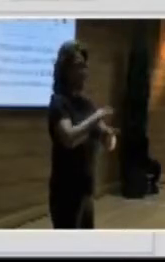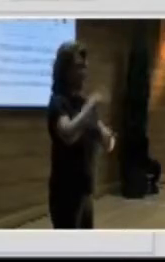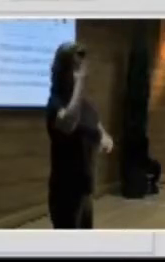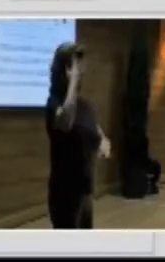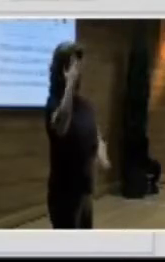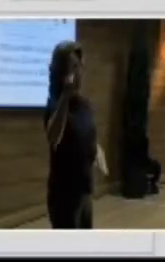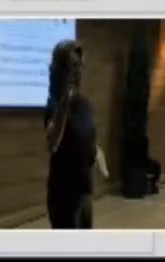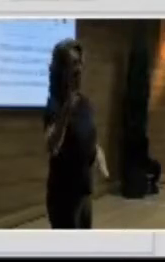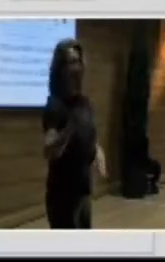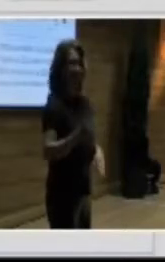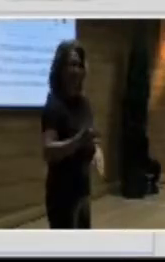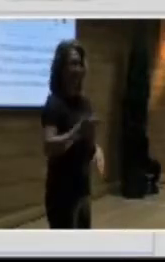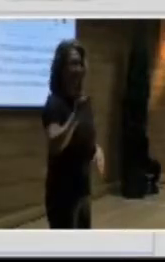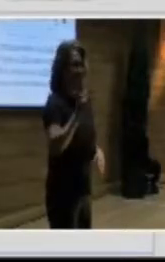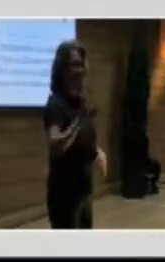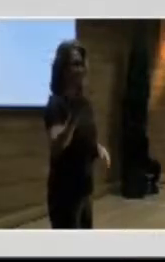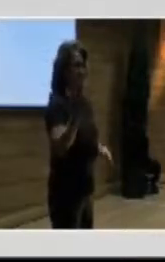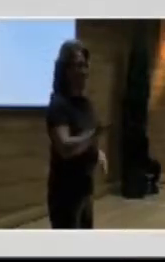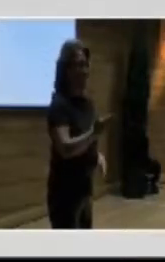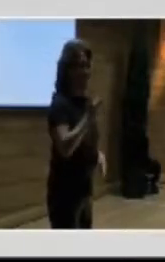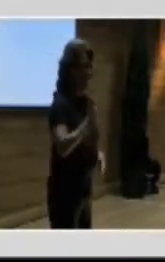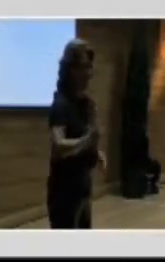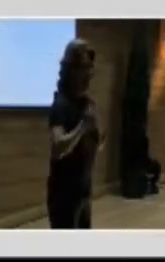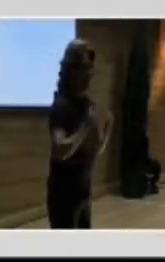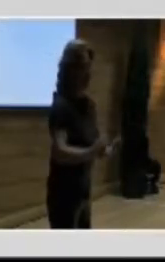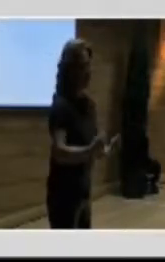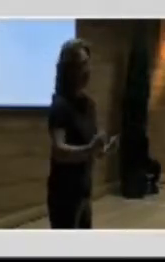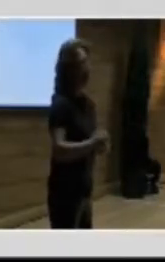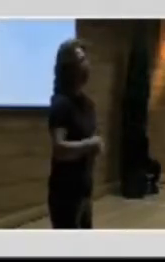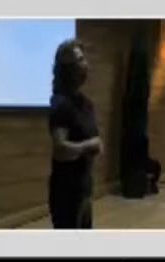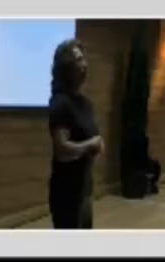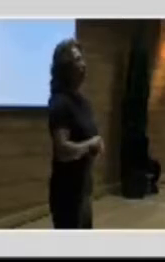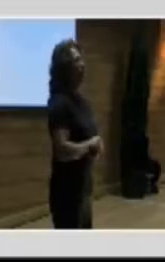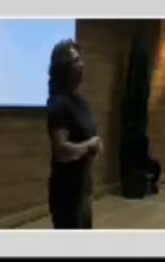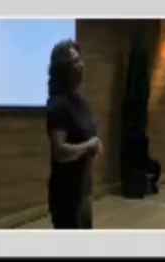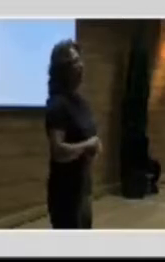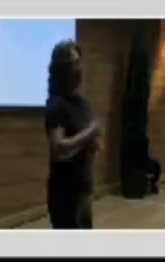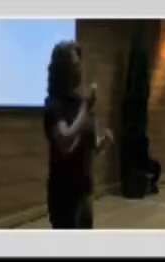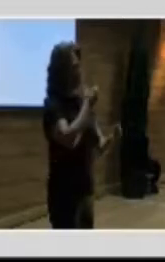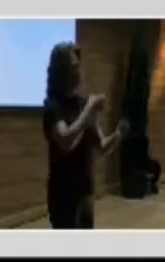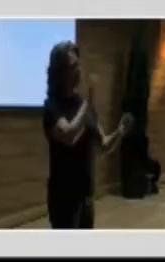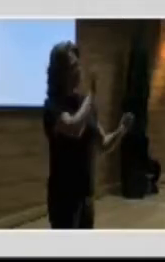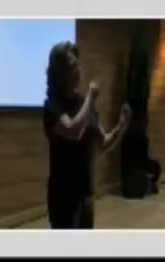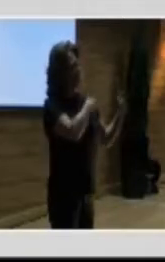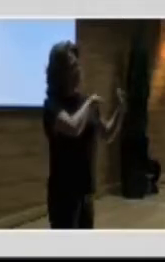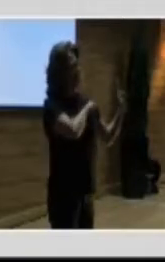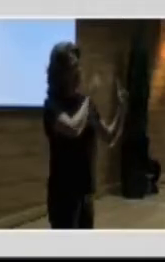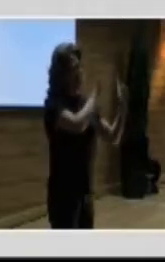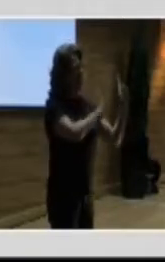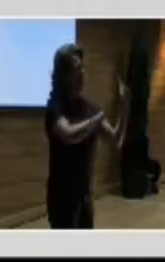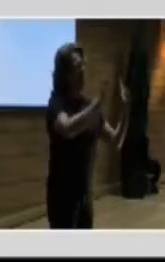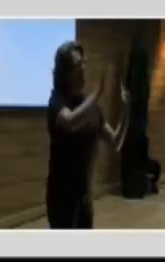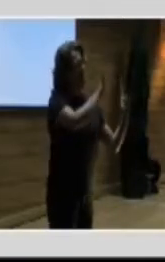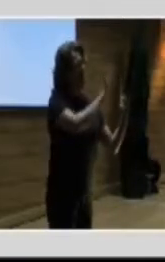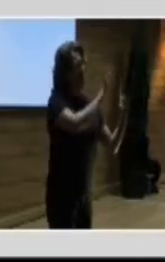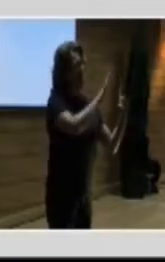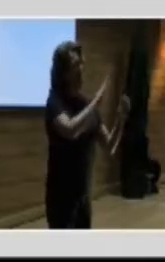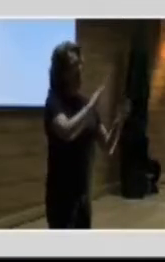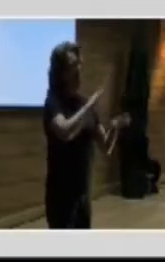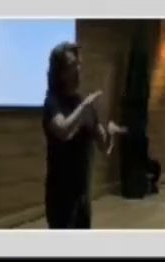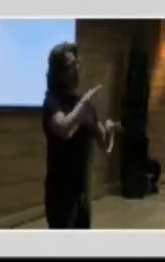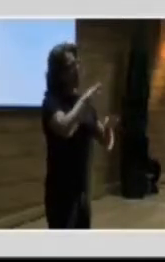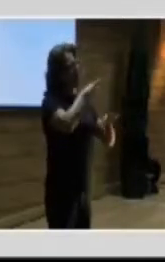digo, la epidemiología de la demencia es bien conocida en nuestro país. Quizás lo que no conocemos bien es la prevalencia y la